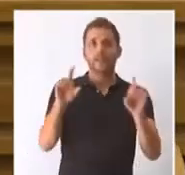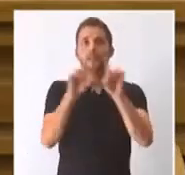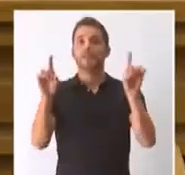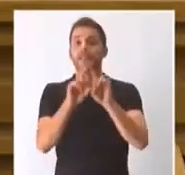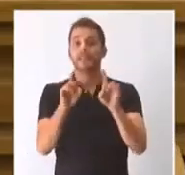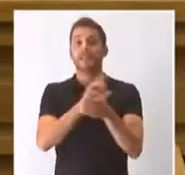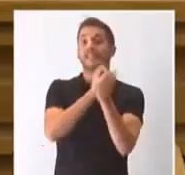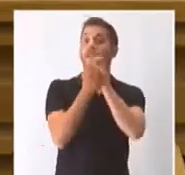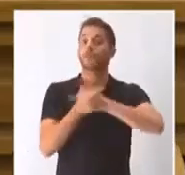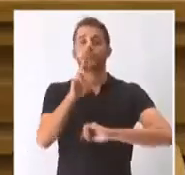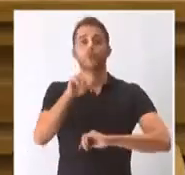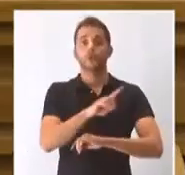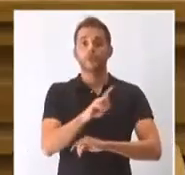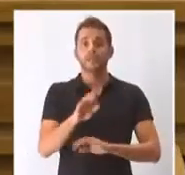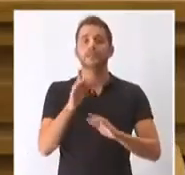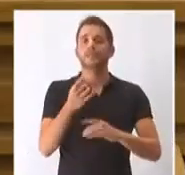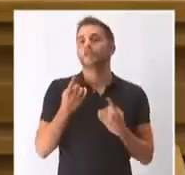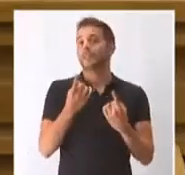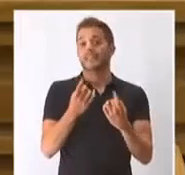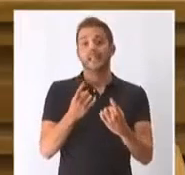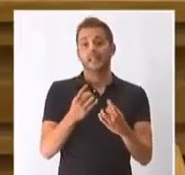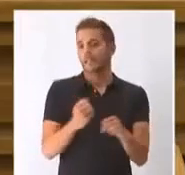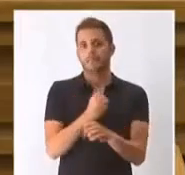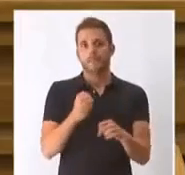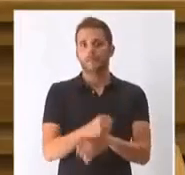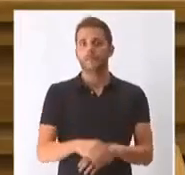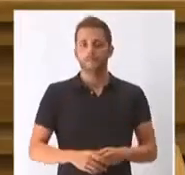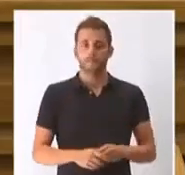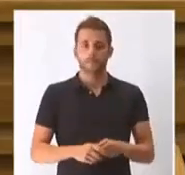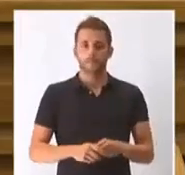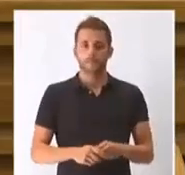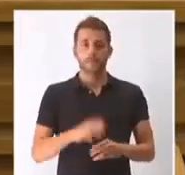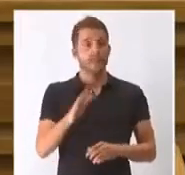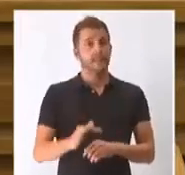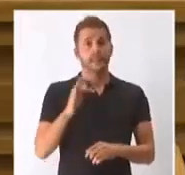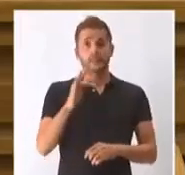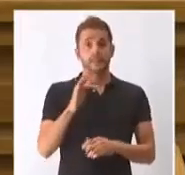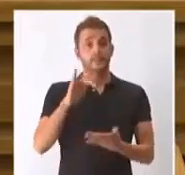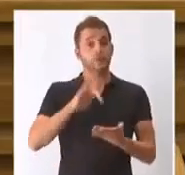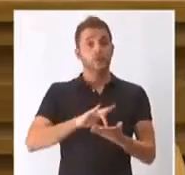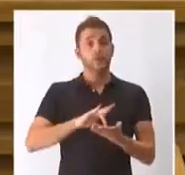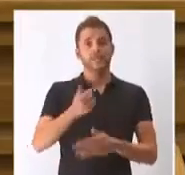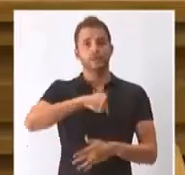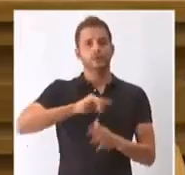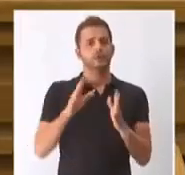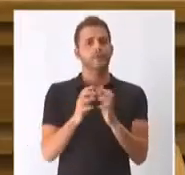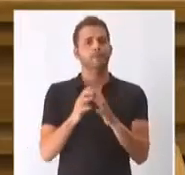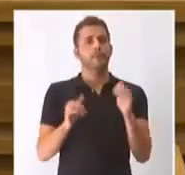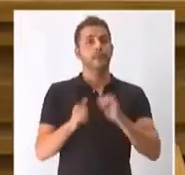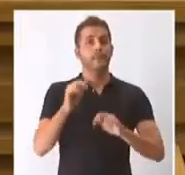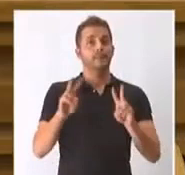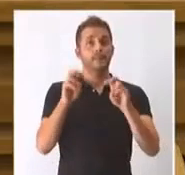pero se necesita es vía laboral y además somos de los que más ambición tenemos por la